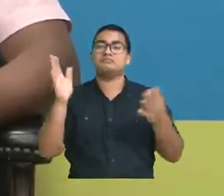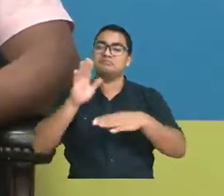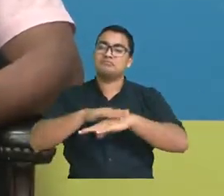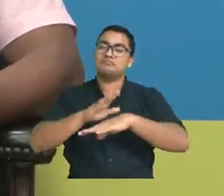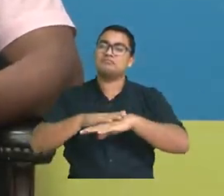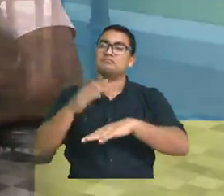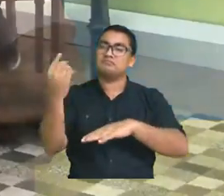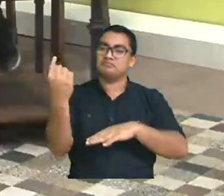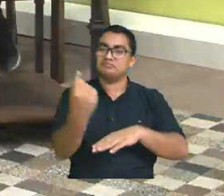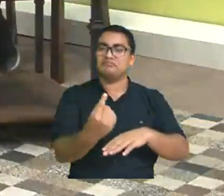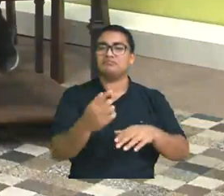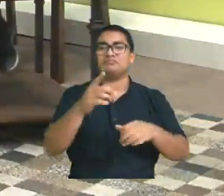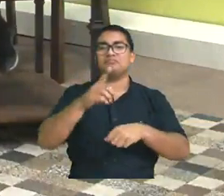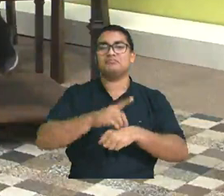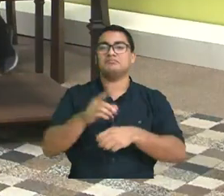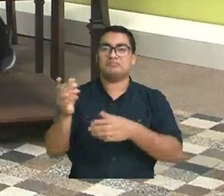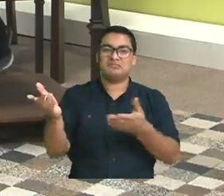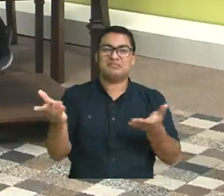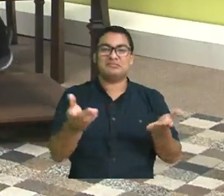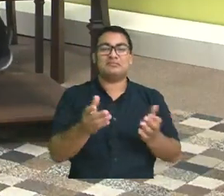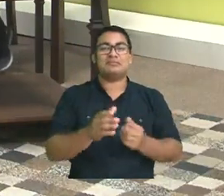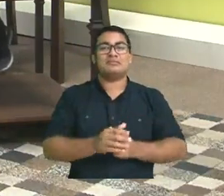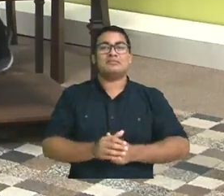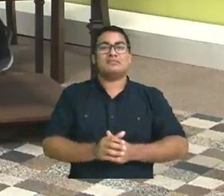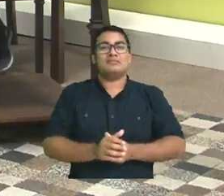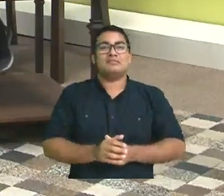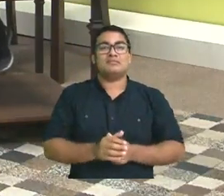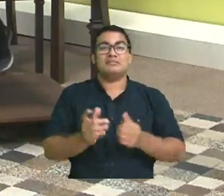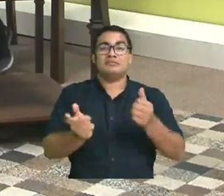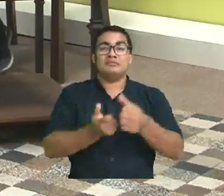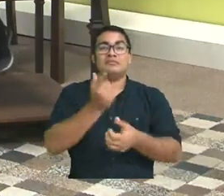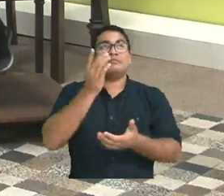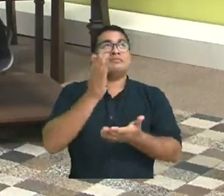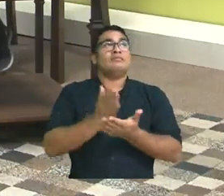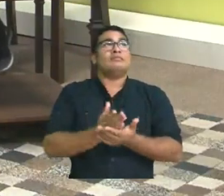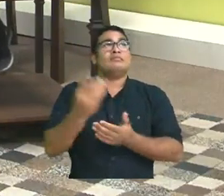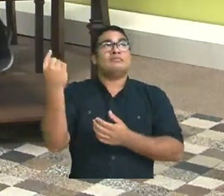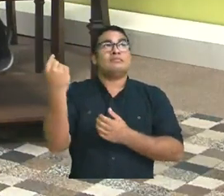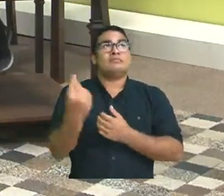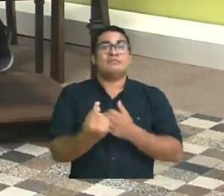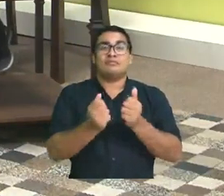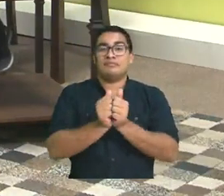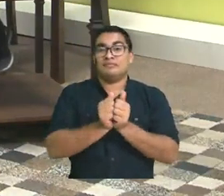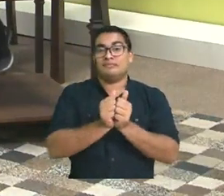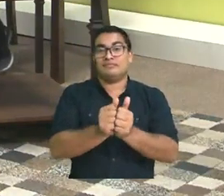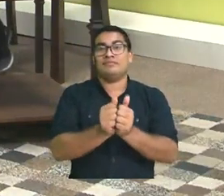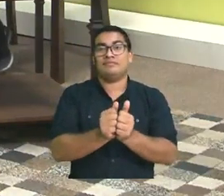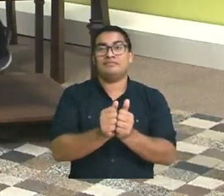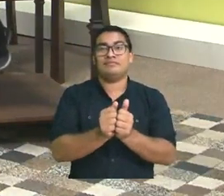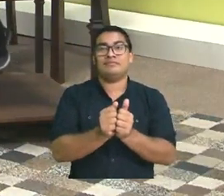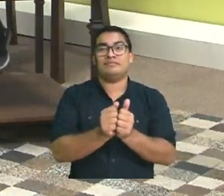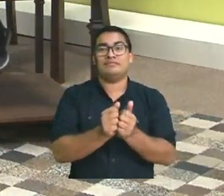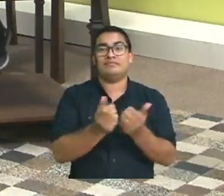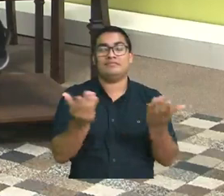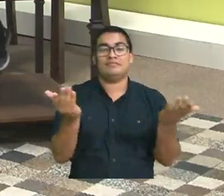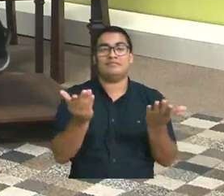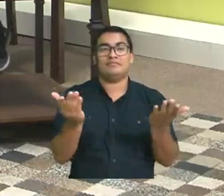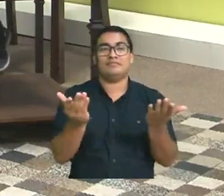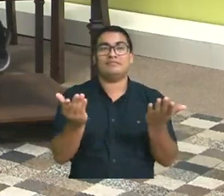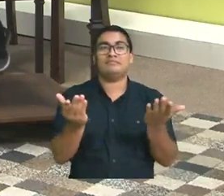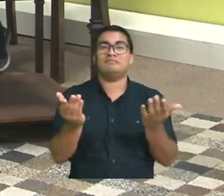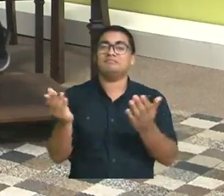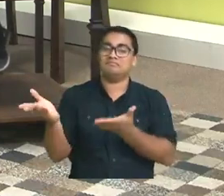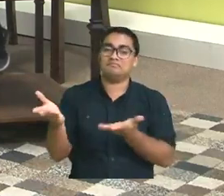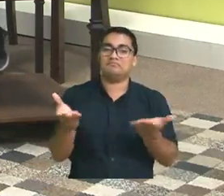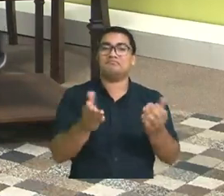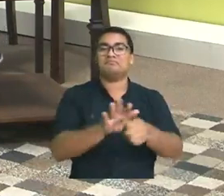invitado. Bienvenida, doctora, mucho gusto. Mucho gusto. Primera vez que nos acompaña. Sí, es primera vez que me presento en este lugar. Siéntese como en su